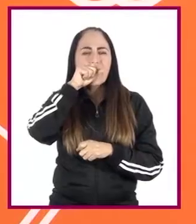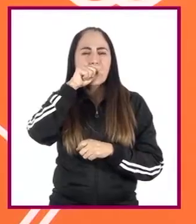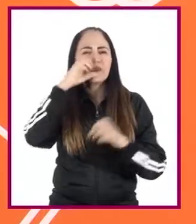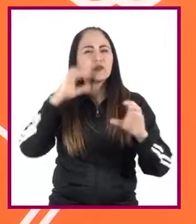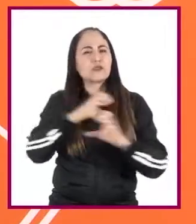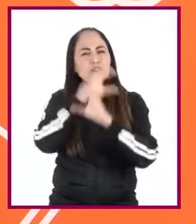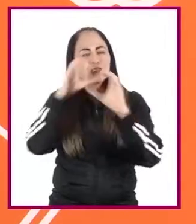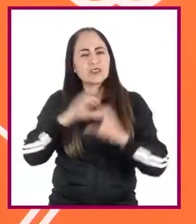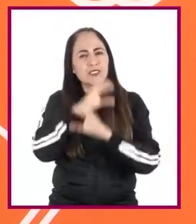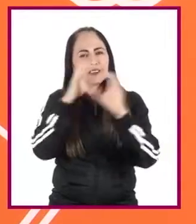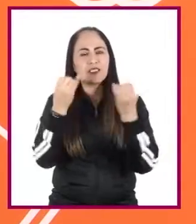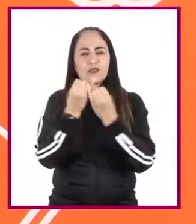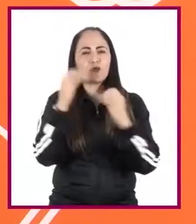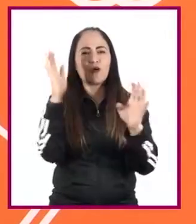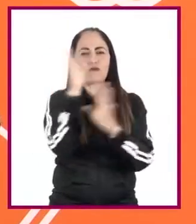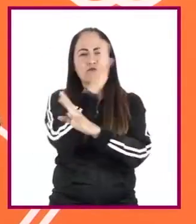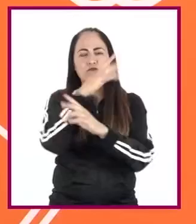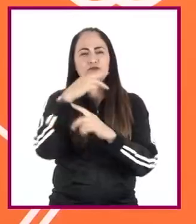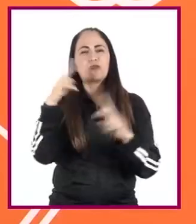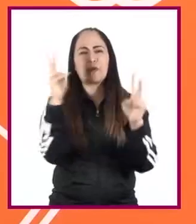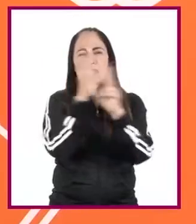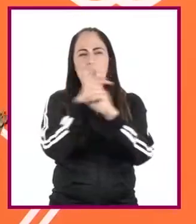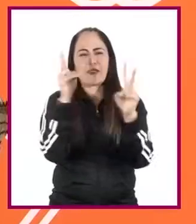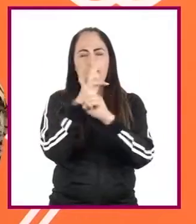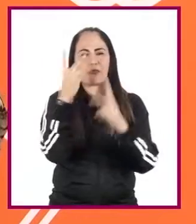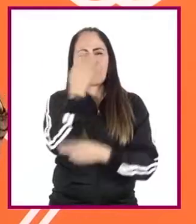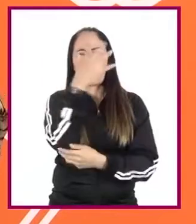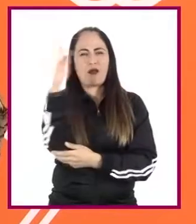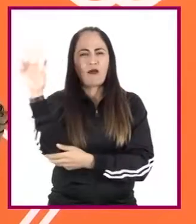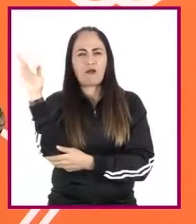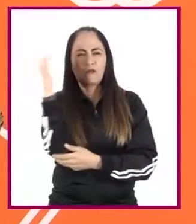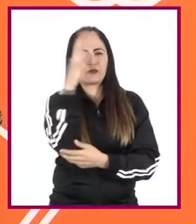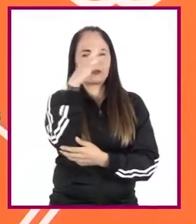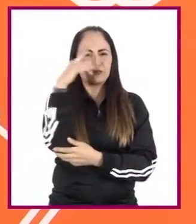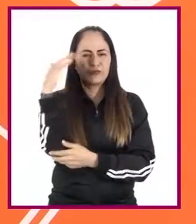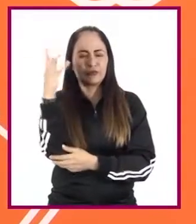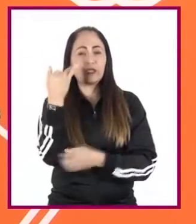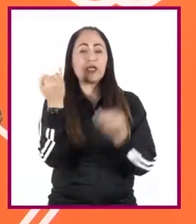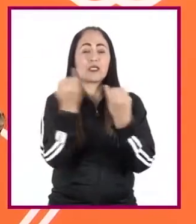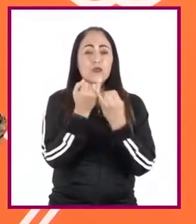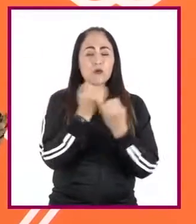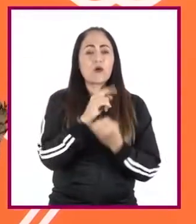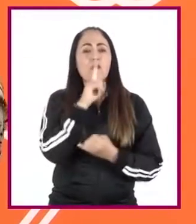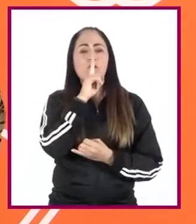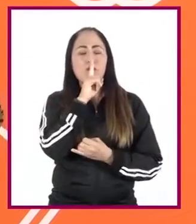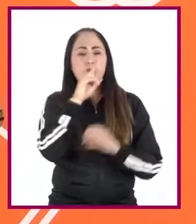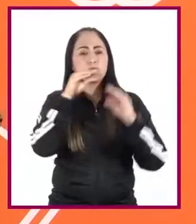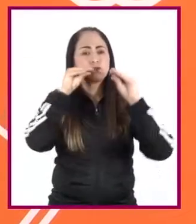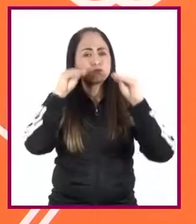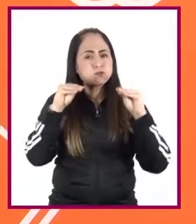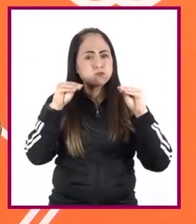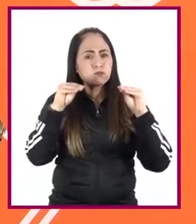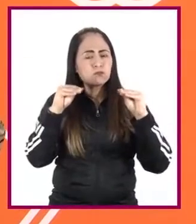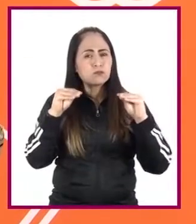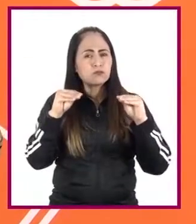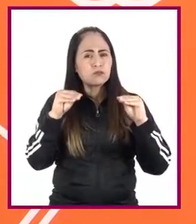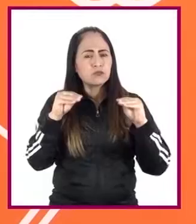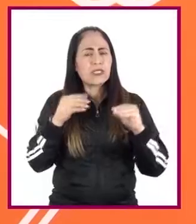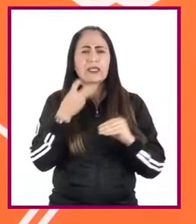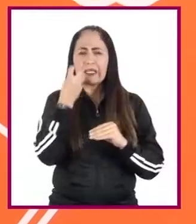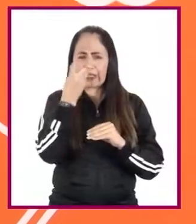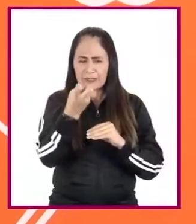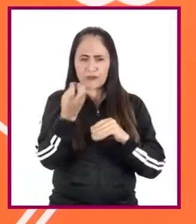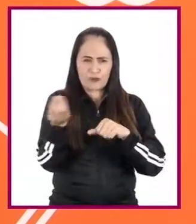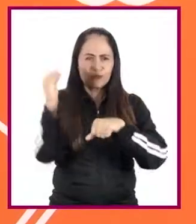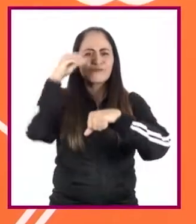ramas. También al inicio hay silencios y estos aportan una intención. Recuerden que los silencios son parte de